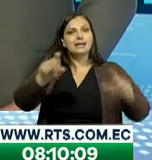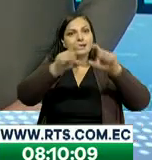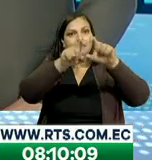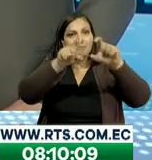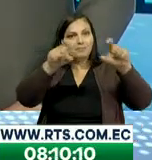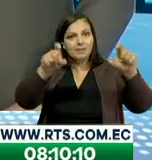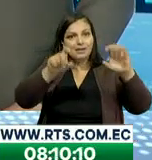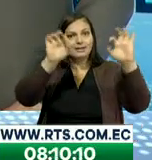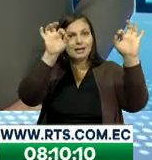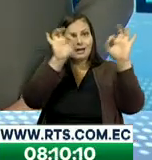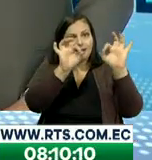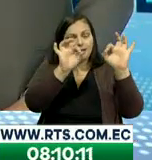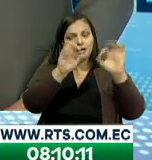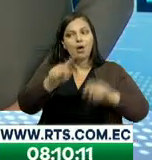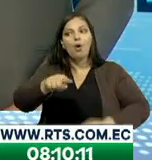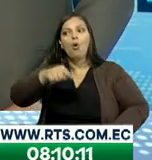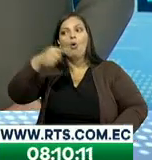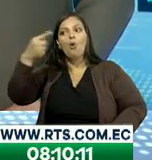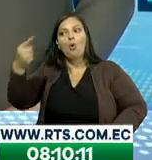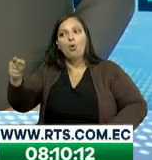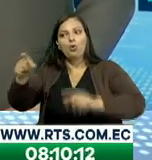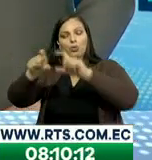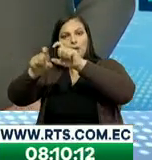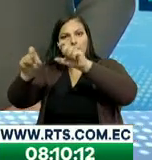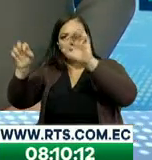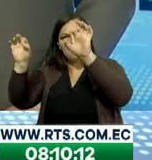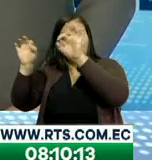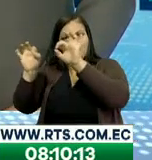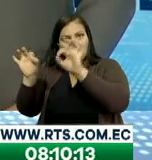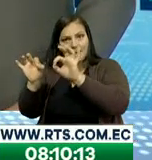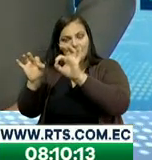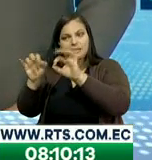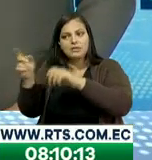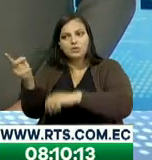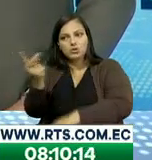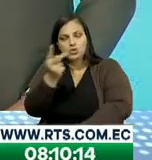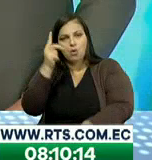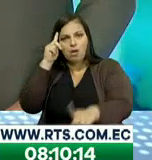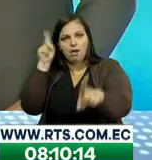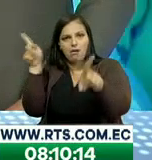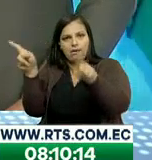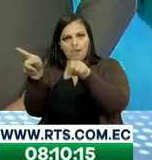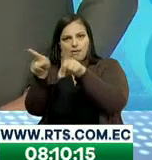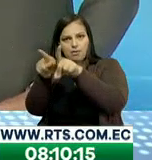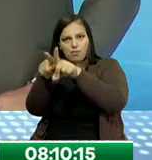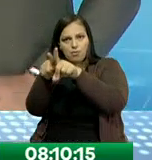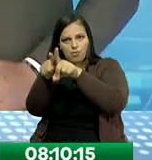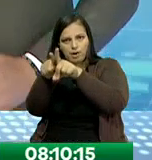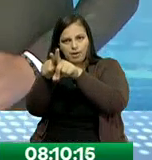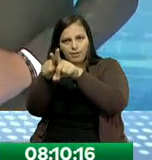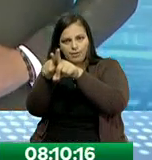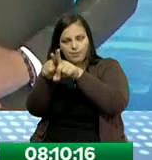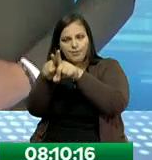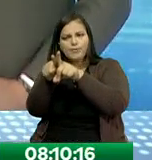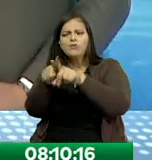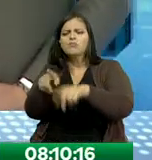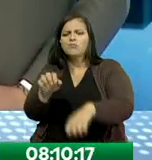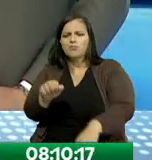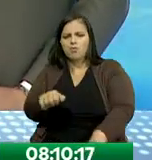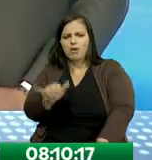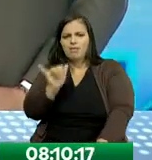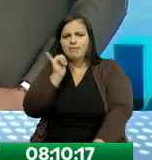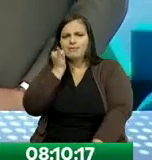y sirve a CNEL, que también es del Estado. ¿Cómo es el asunto? O sea, para todos lados. Si tiene bypass, no podían